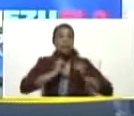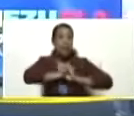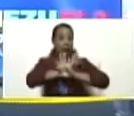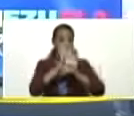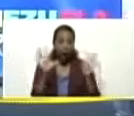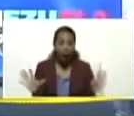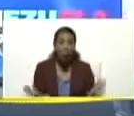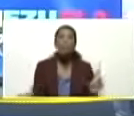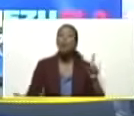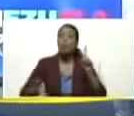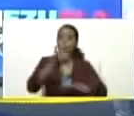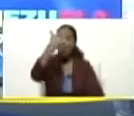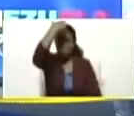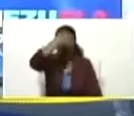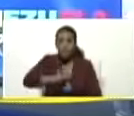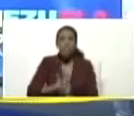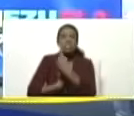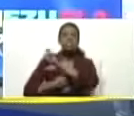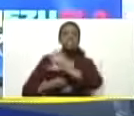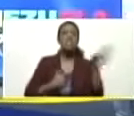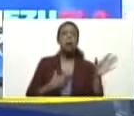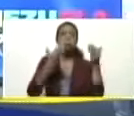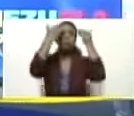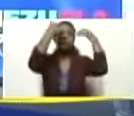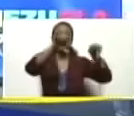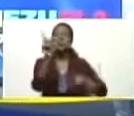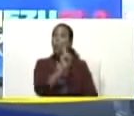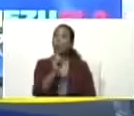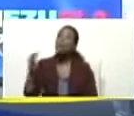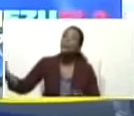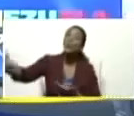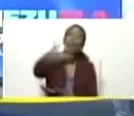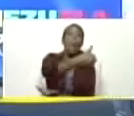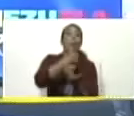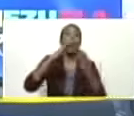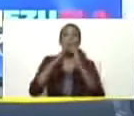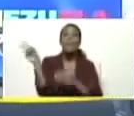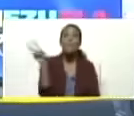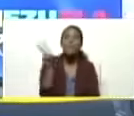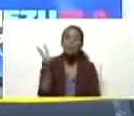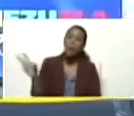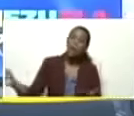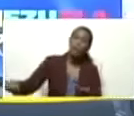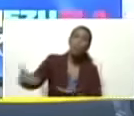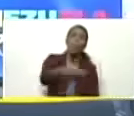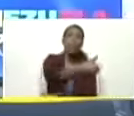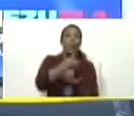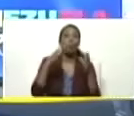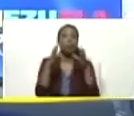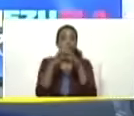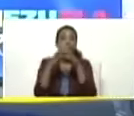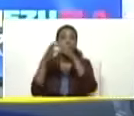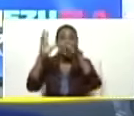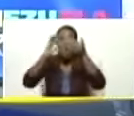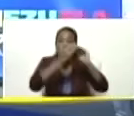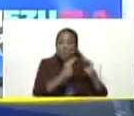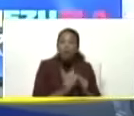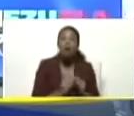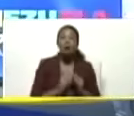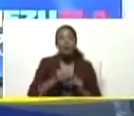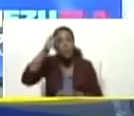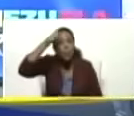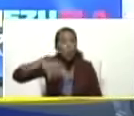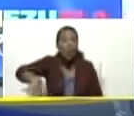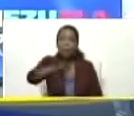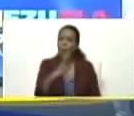porque no es un logro de un hombre, es un logro de todo un país, nuestro país y nuestro